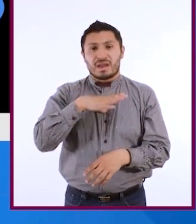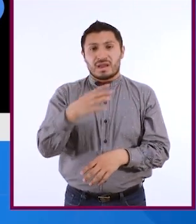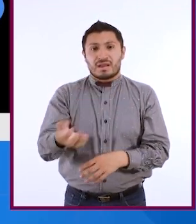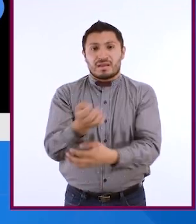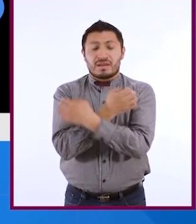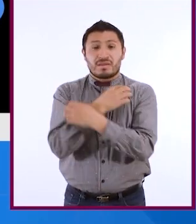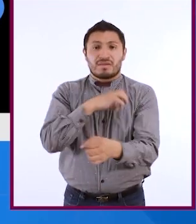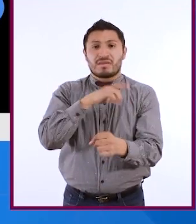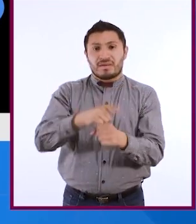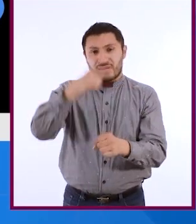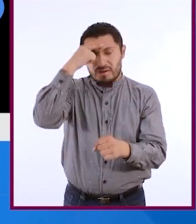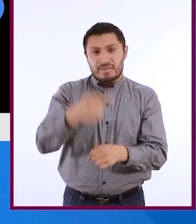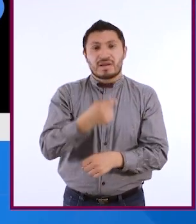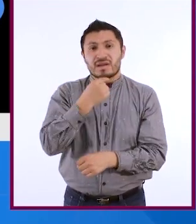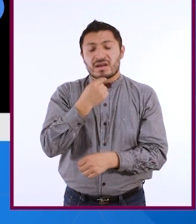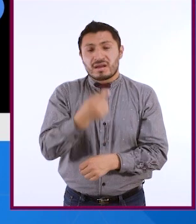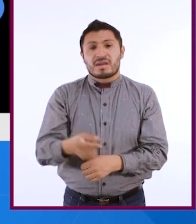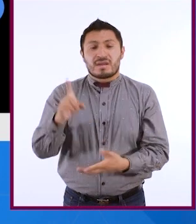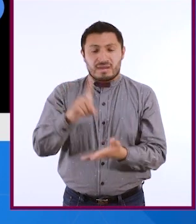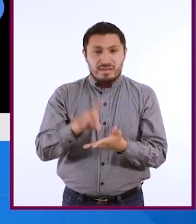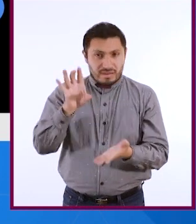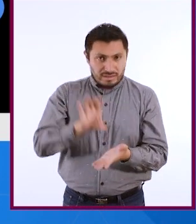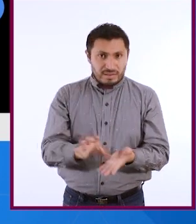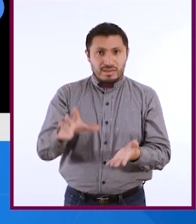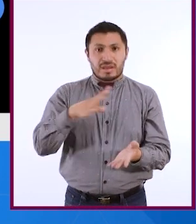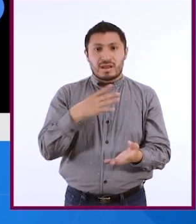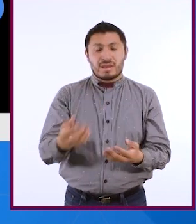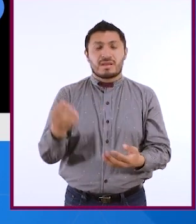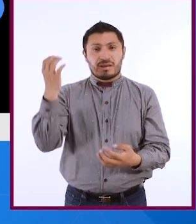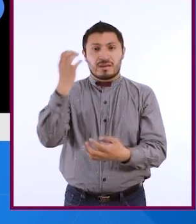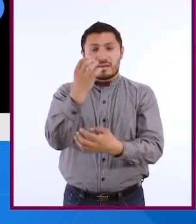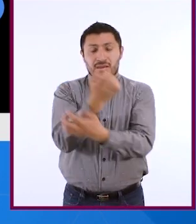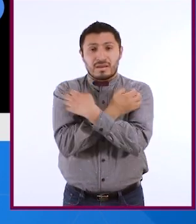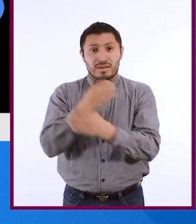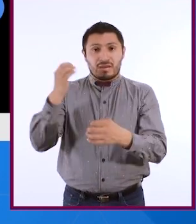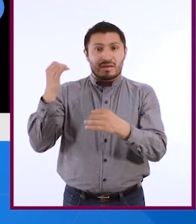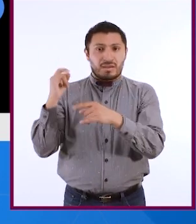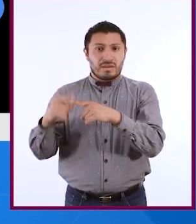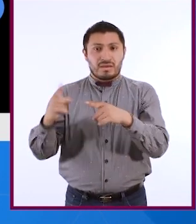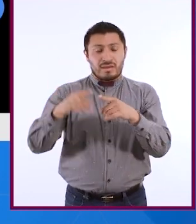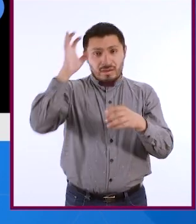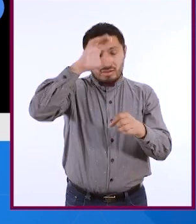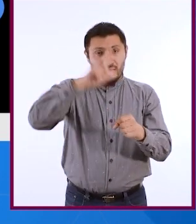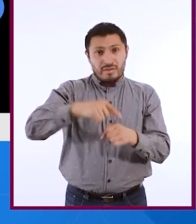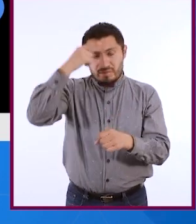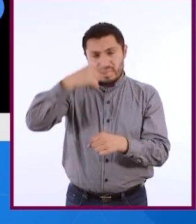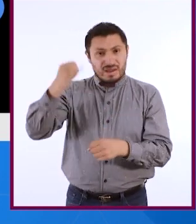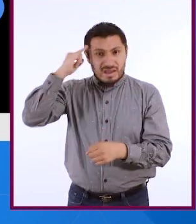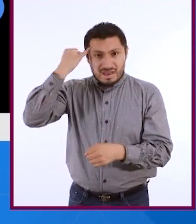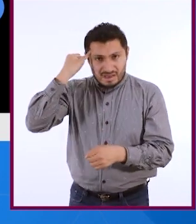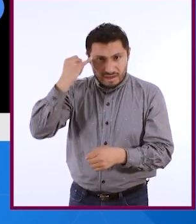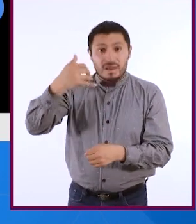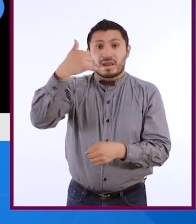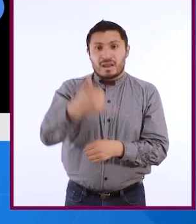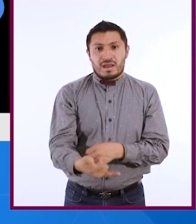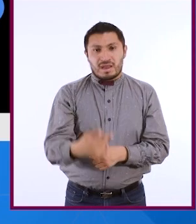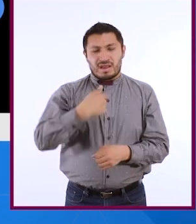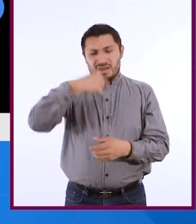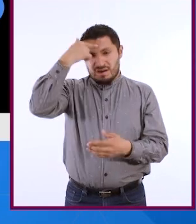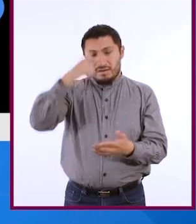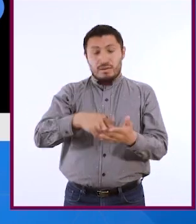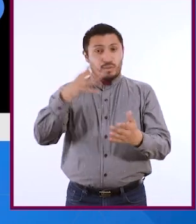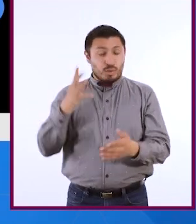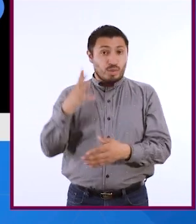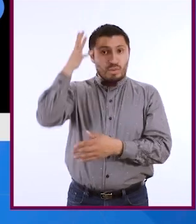la educación especial para niñas y niños con discapacidad, la educación intercultural para niñas y niños indígenas, y me parece que la mirada